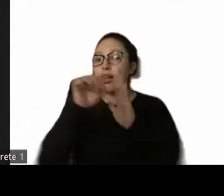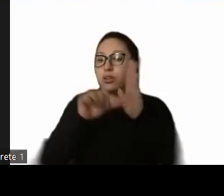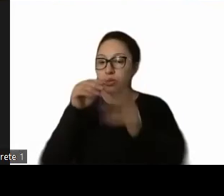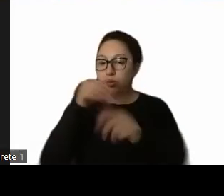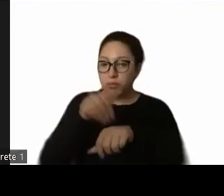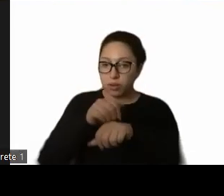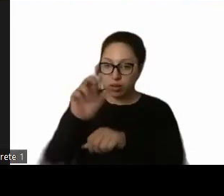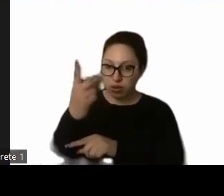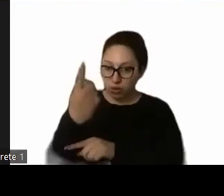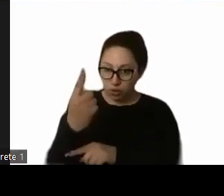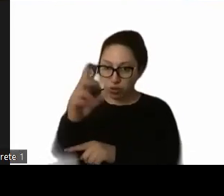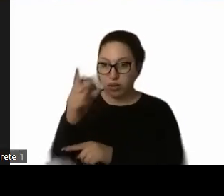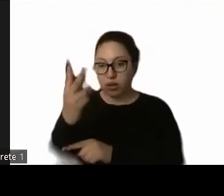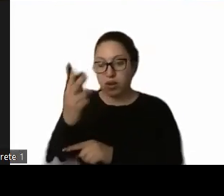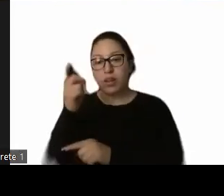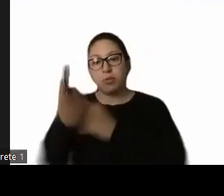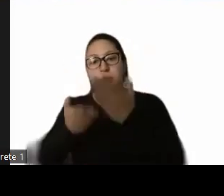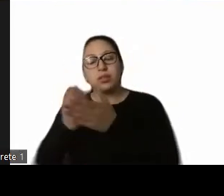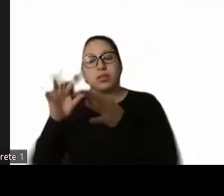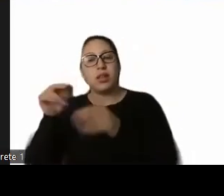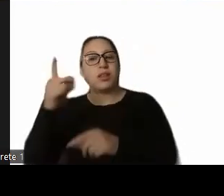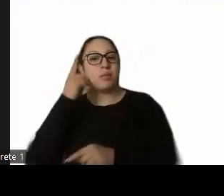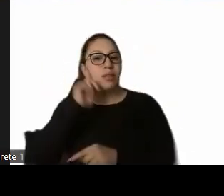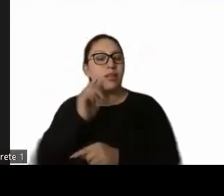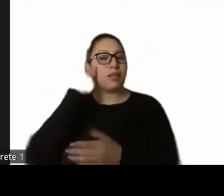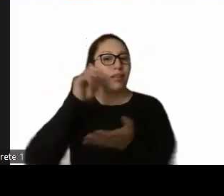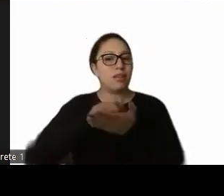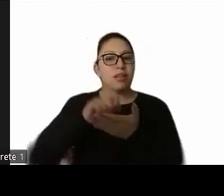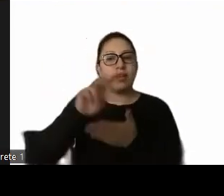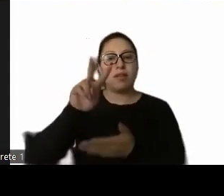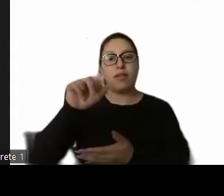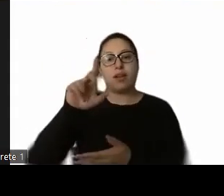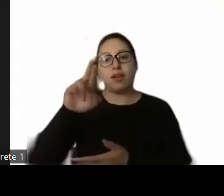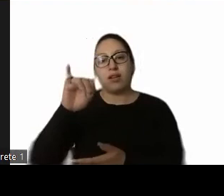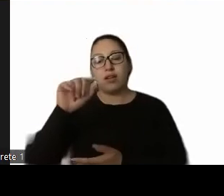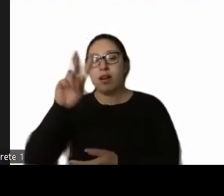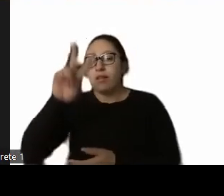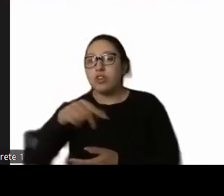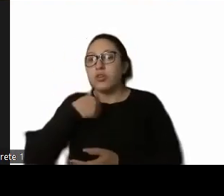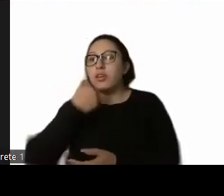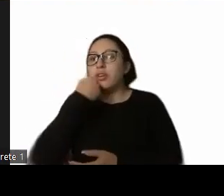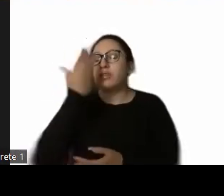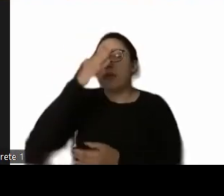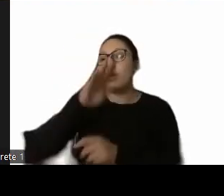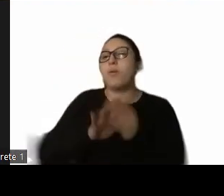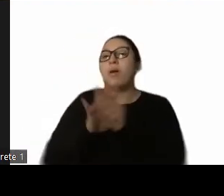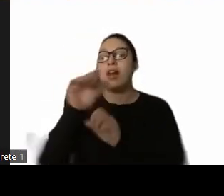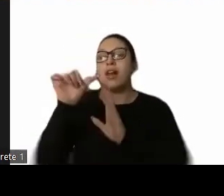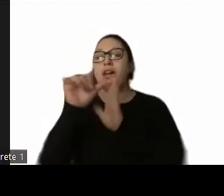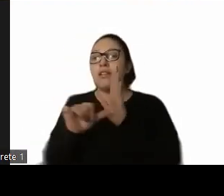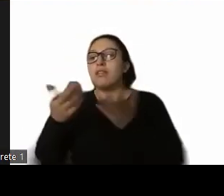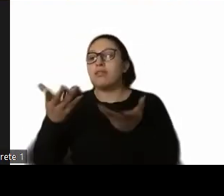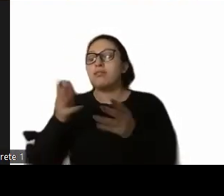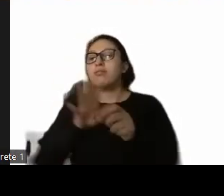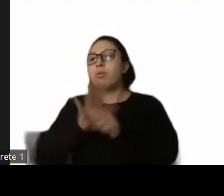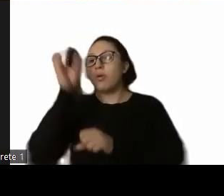la diputada Miriam Valeria. Sería muy loable saber pues qué es lo que sobre lo que estamos opinando,